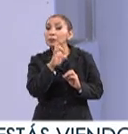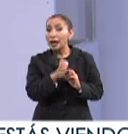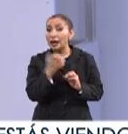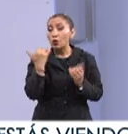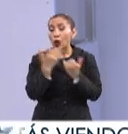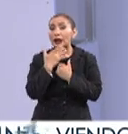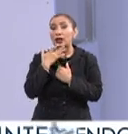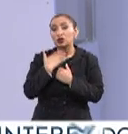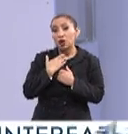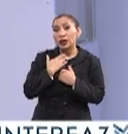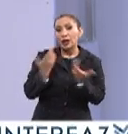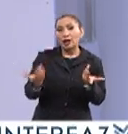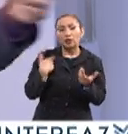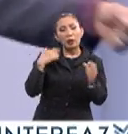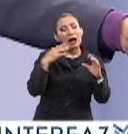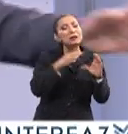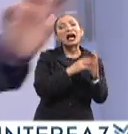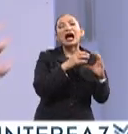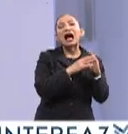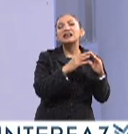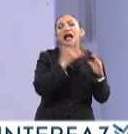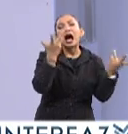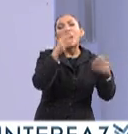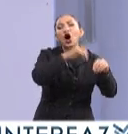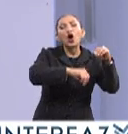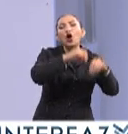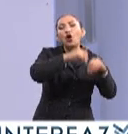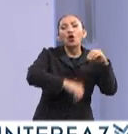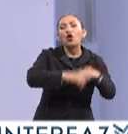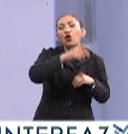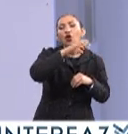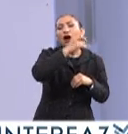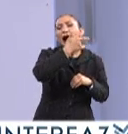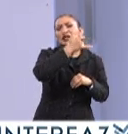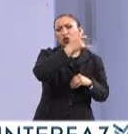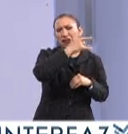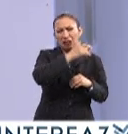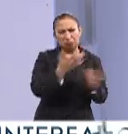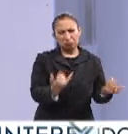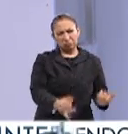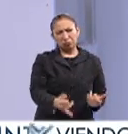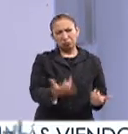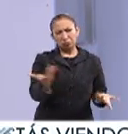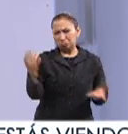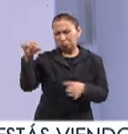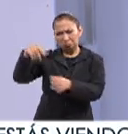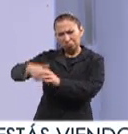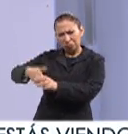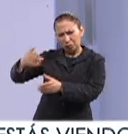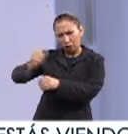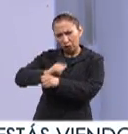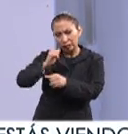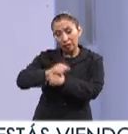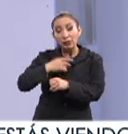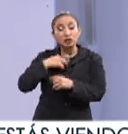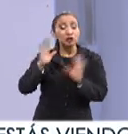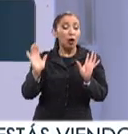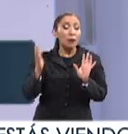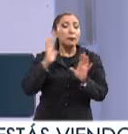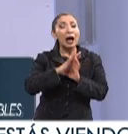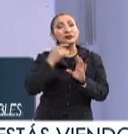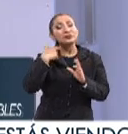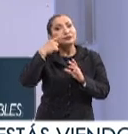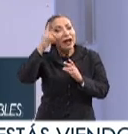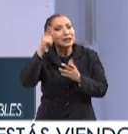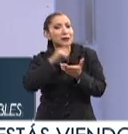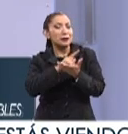¿no? Voy a hacer gasolina en mi casa y voy a decir que la puedo meter en el automotor. Ese es uno de los riesgos que a veces se tienen con los biocombustibles, ¿no? La gente dice, bueno, son más amigables,